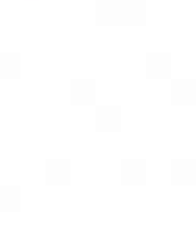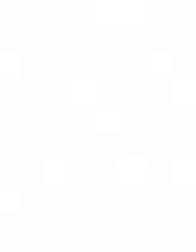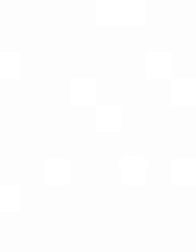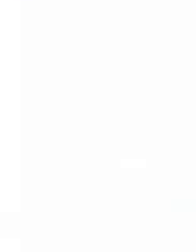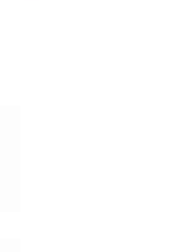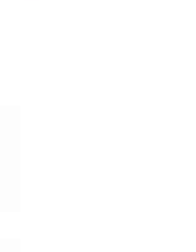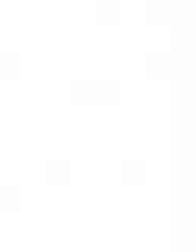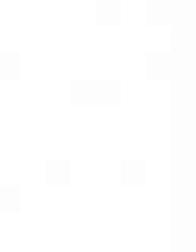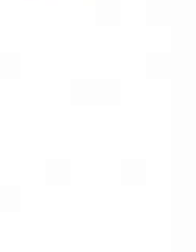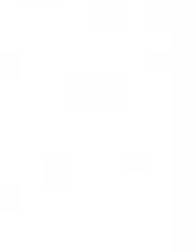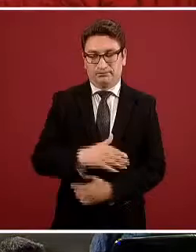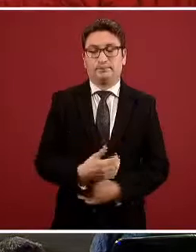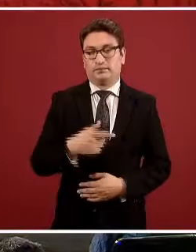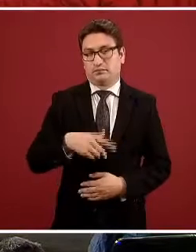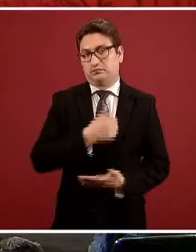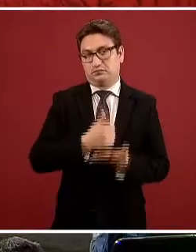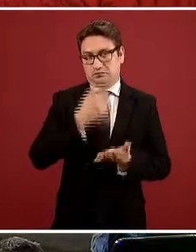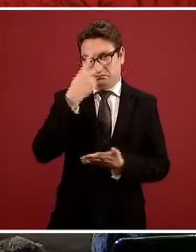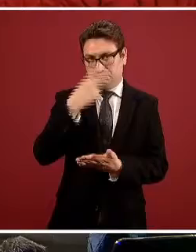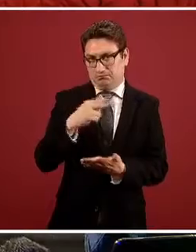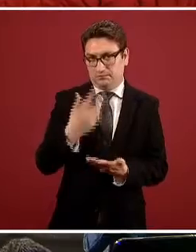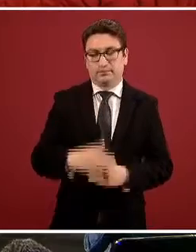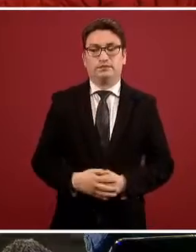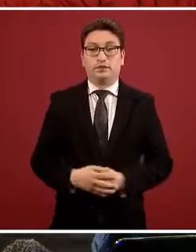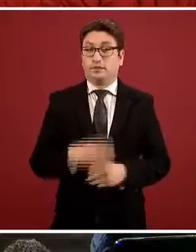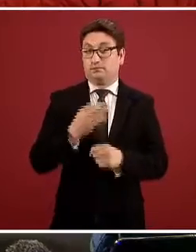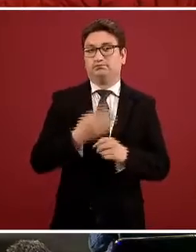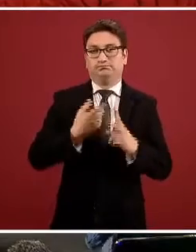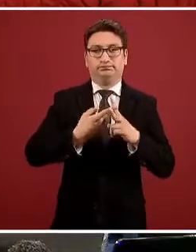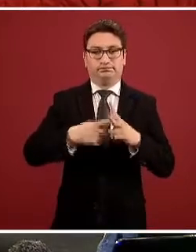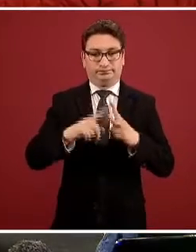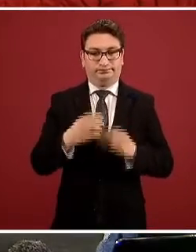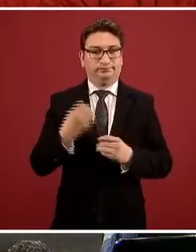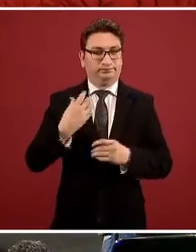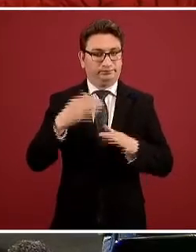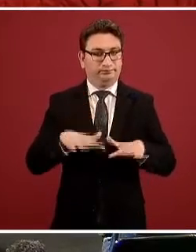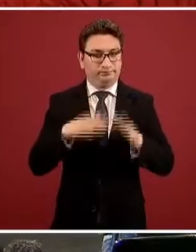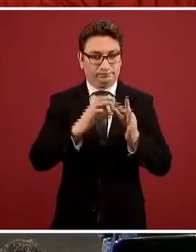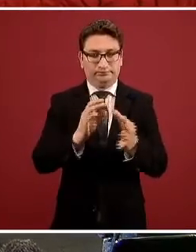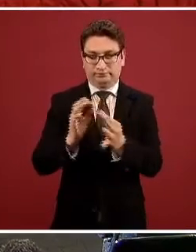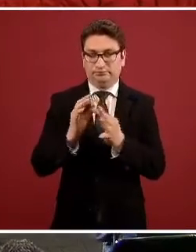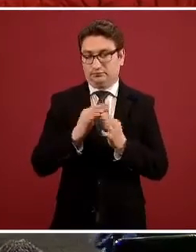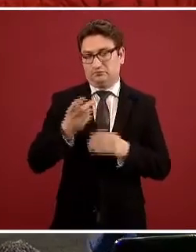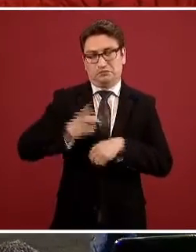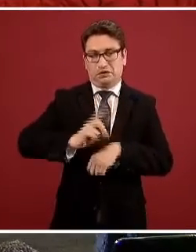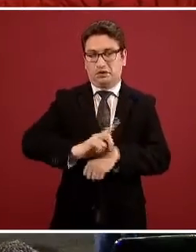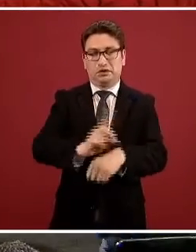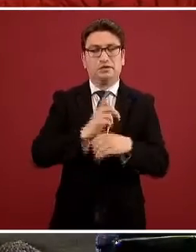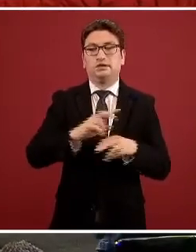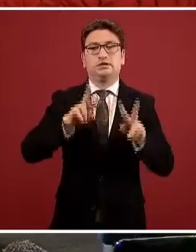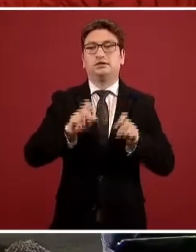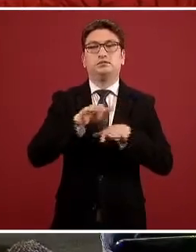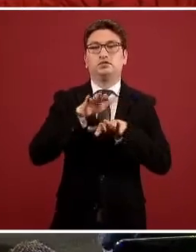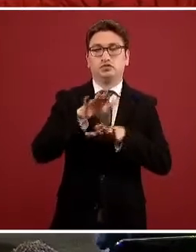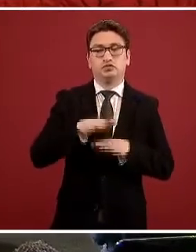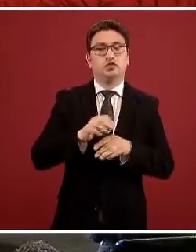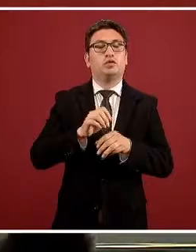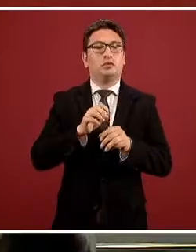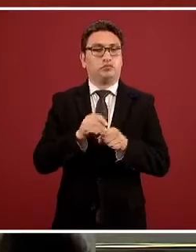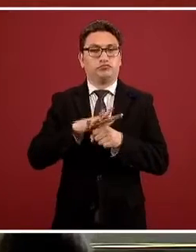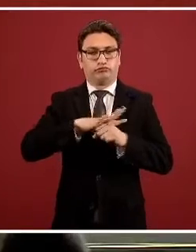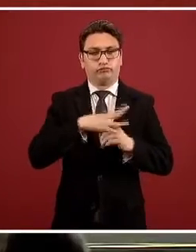el Palacio Nacional de México y vamos a iniciar la conferencia de prensa diaria sobre la situación